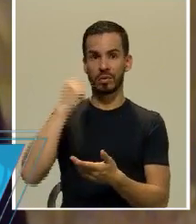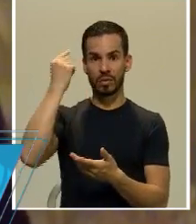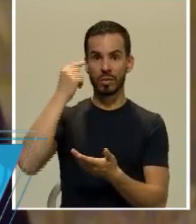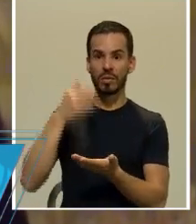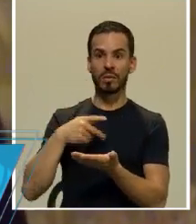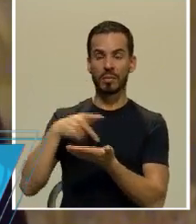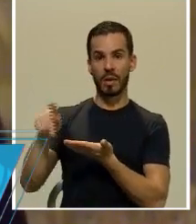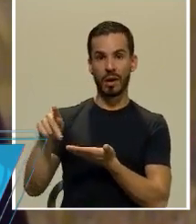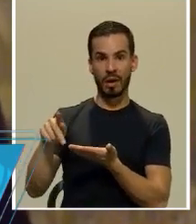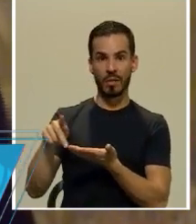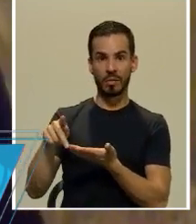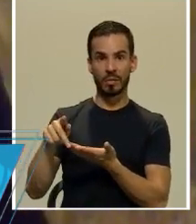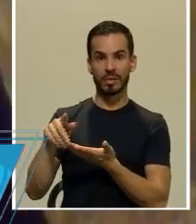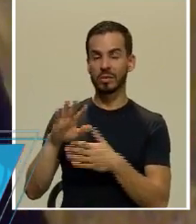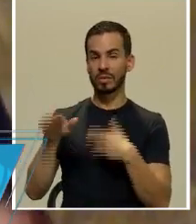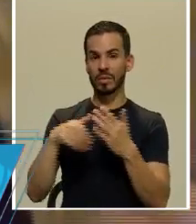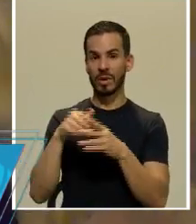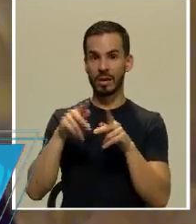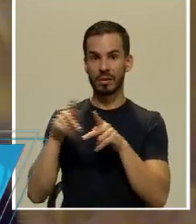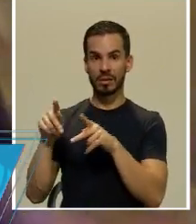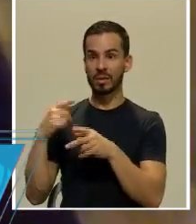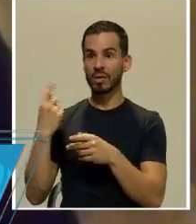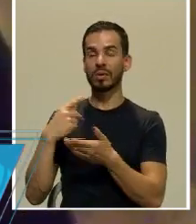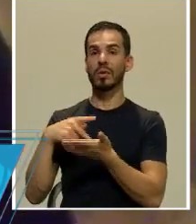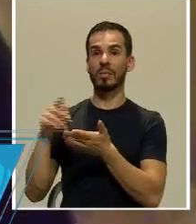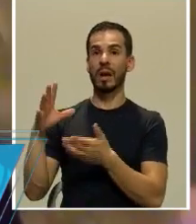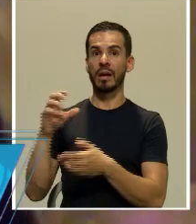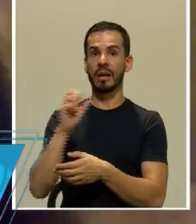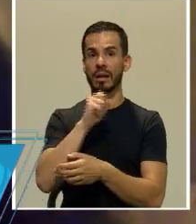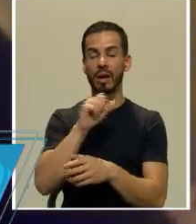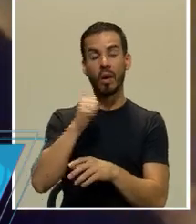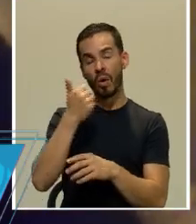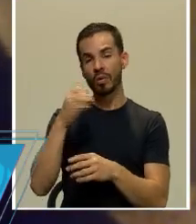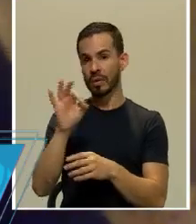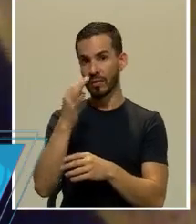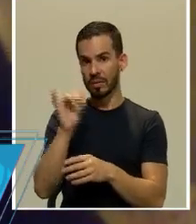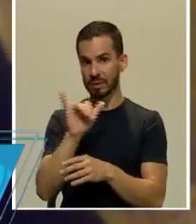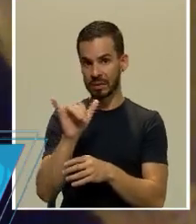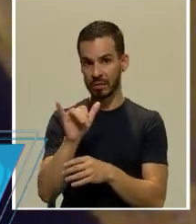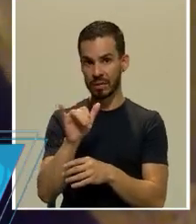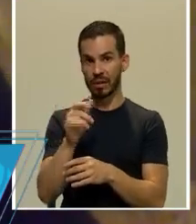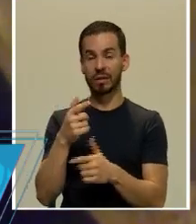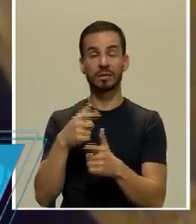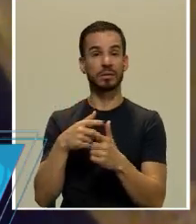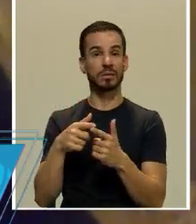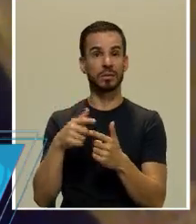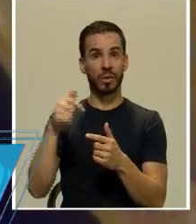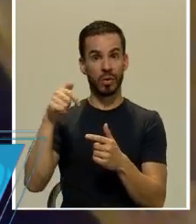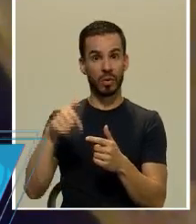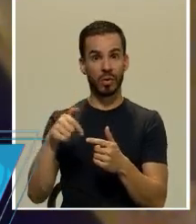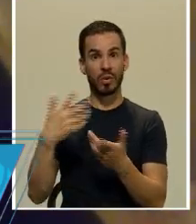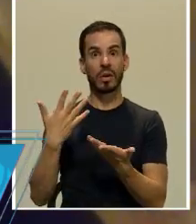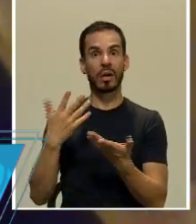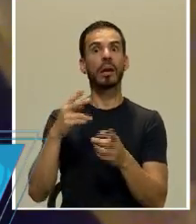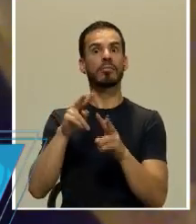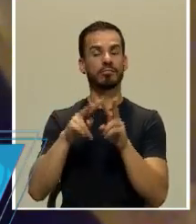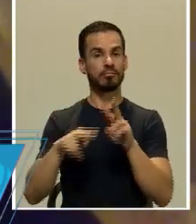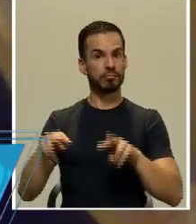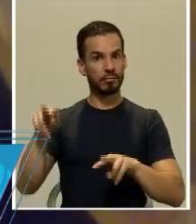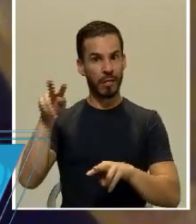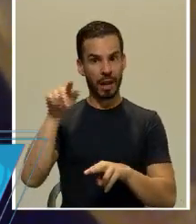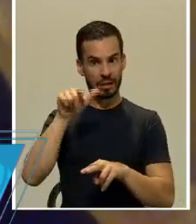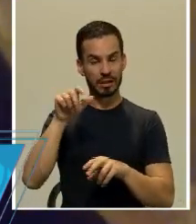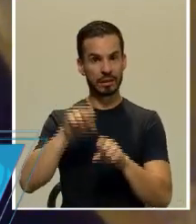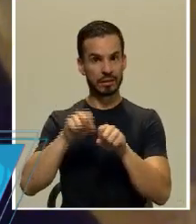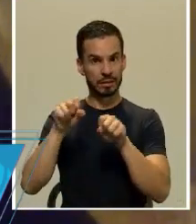subsidiamos, no solo vía las cuotas de la caja, sino a través de otros esquemas. Entonces, y hoy vea qué valioso